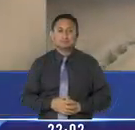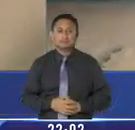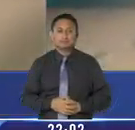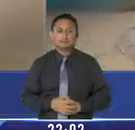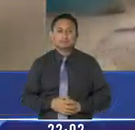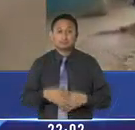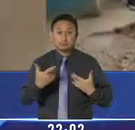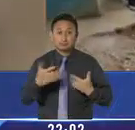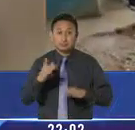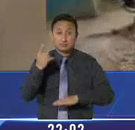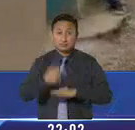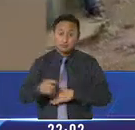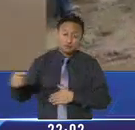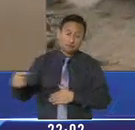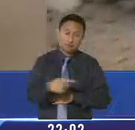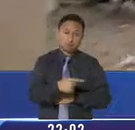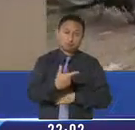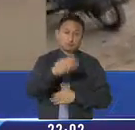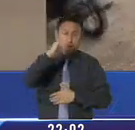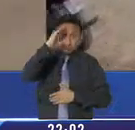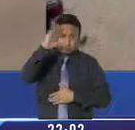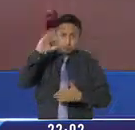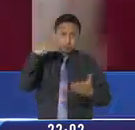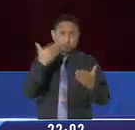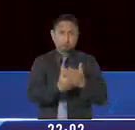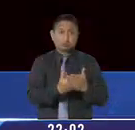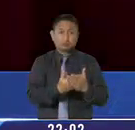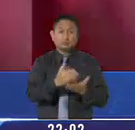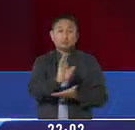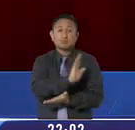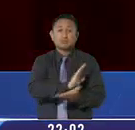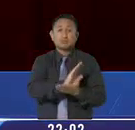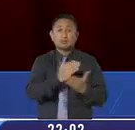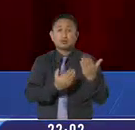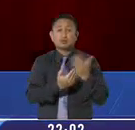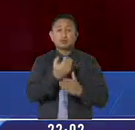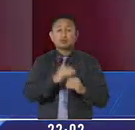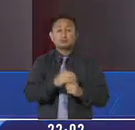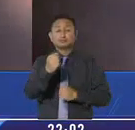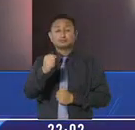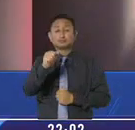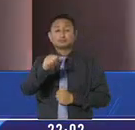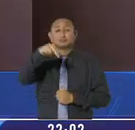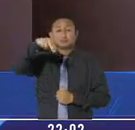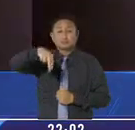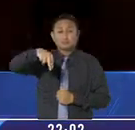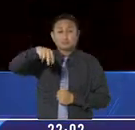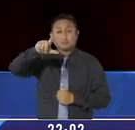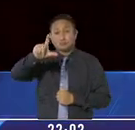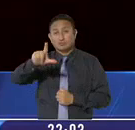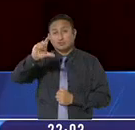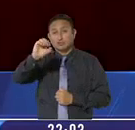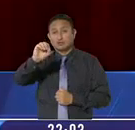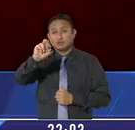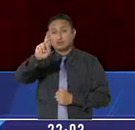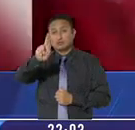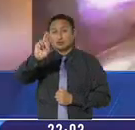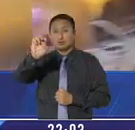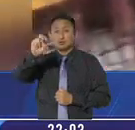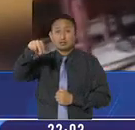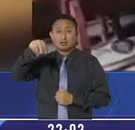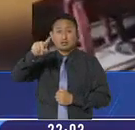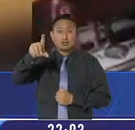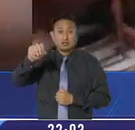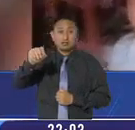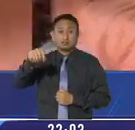Con la orden de allanamiento, las unidades policiales llegaron hasta el barrio Nuevo San Lorenzo. Acciones investigativas y de inteligencia revelaron la